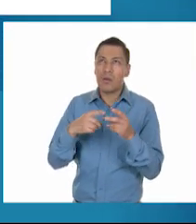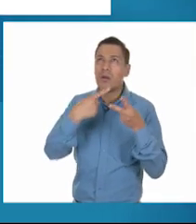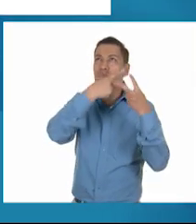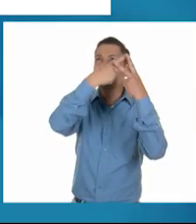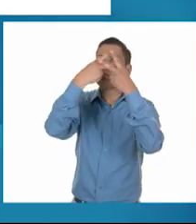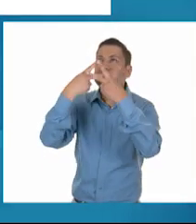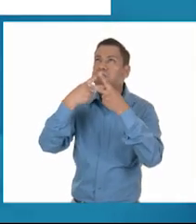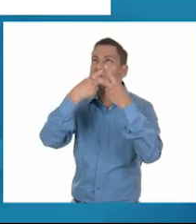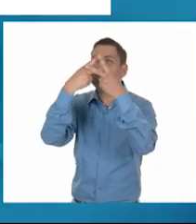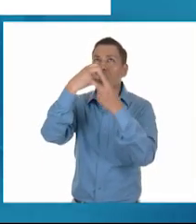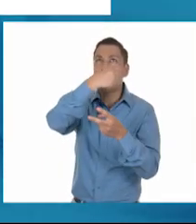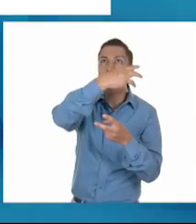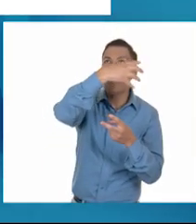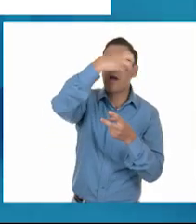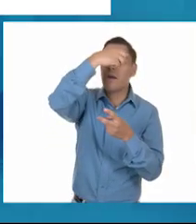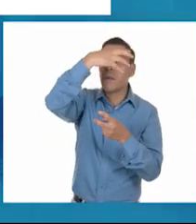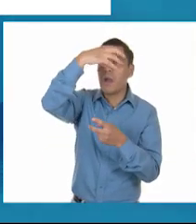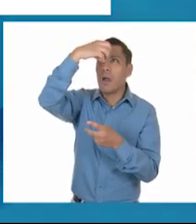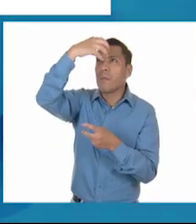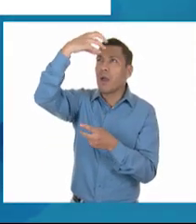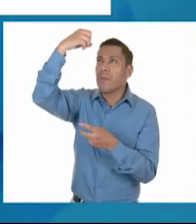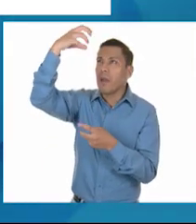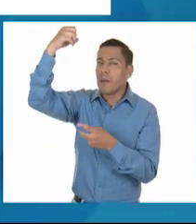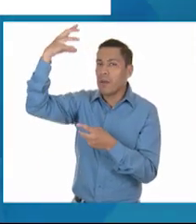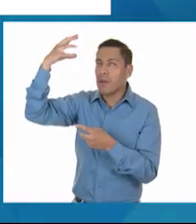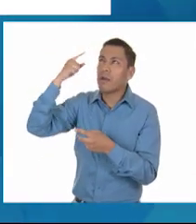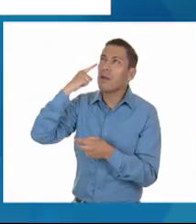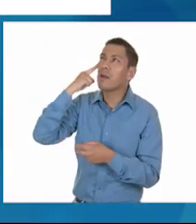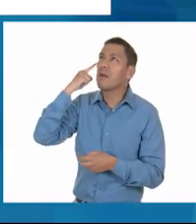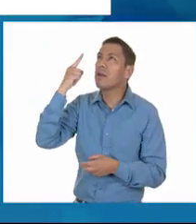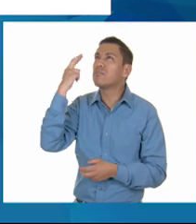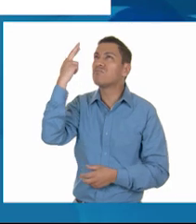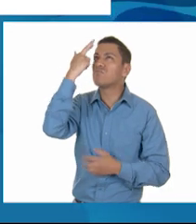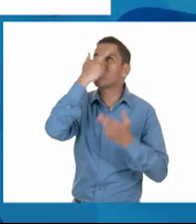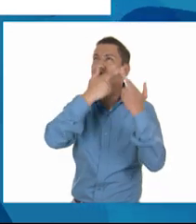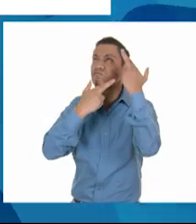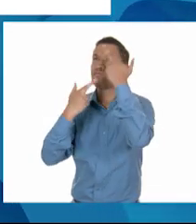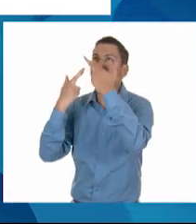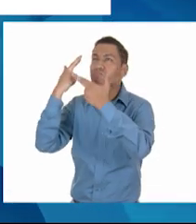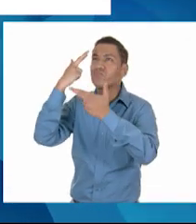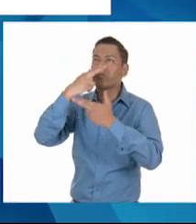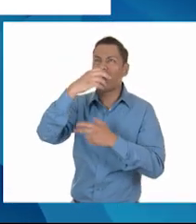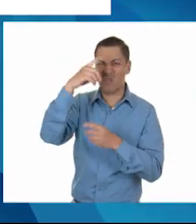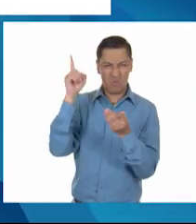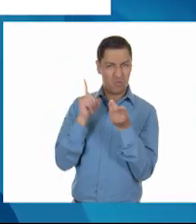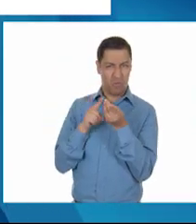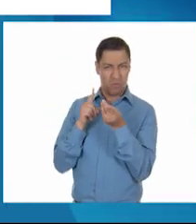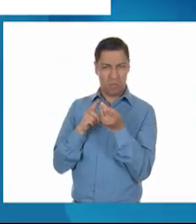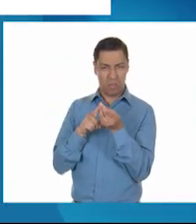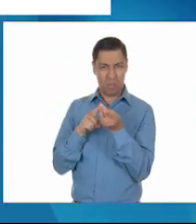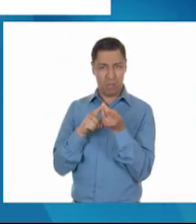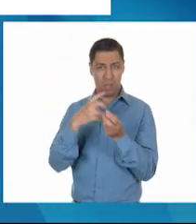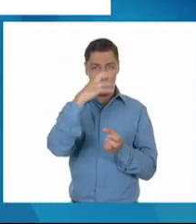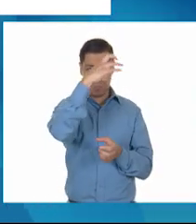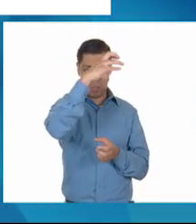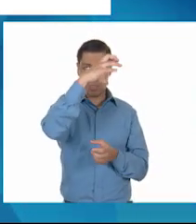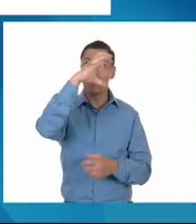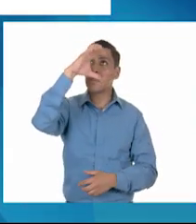de que no comienza en ningún sitio en particular y tampoco termina en un sitio en especial.